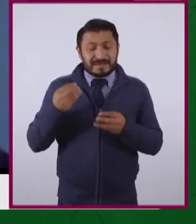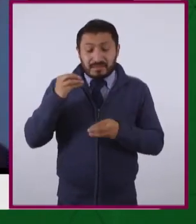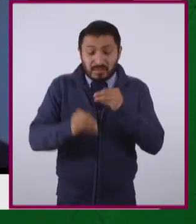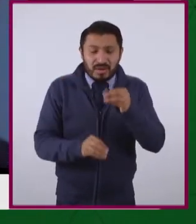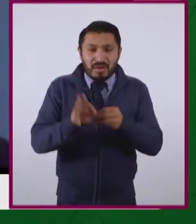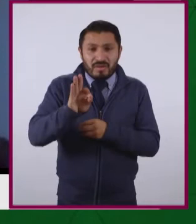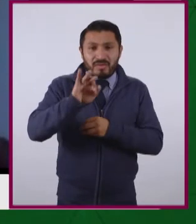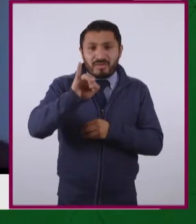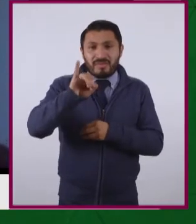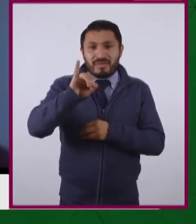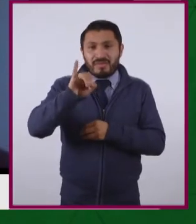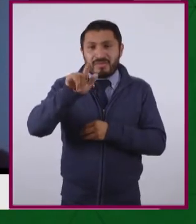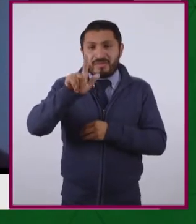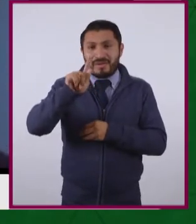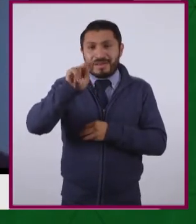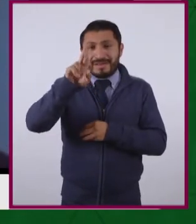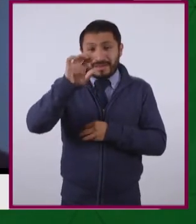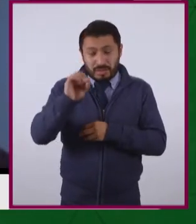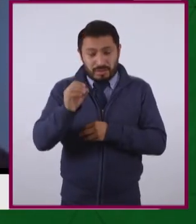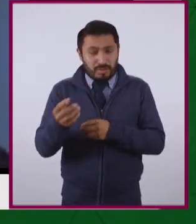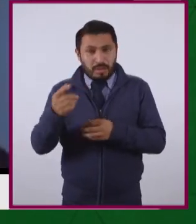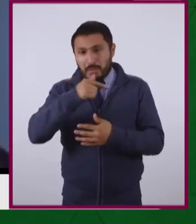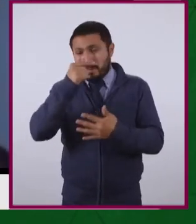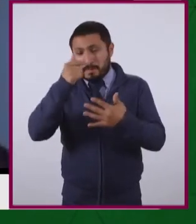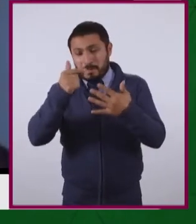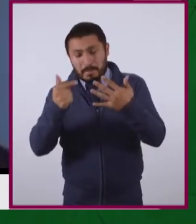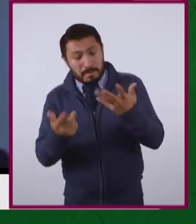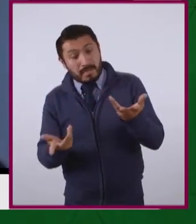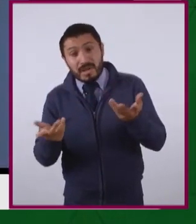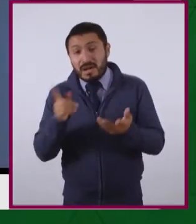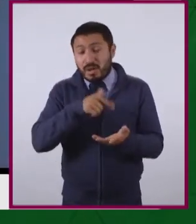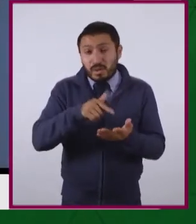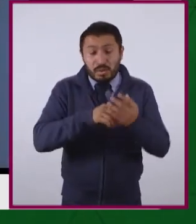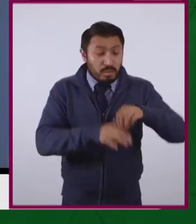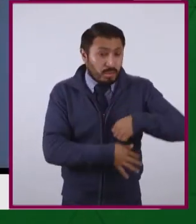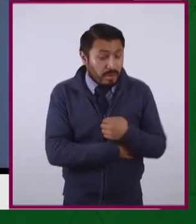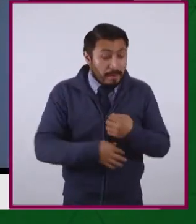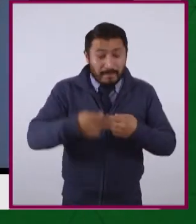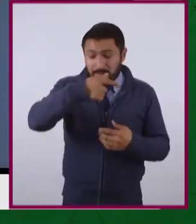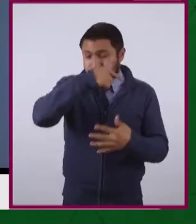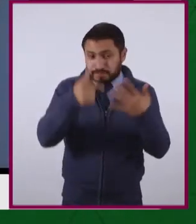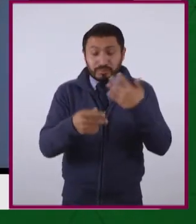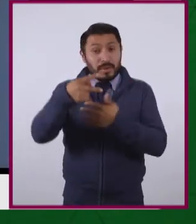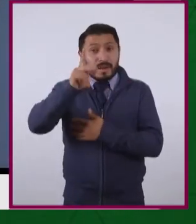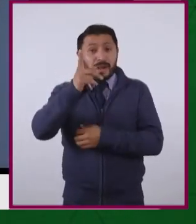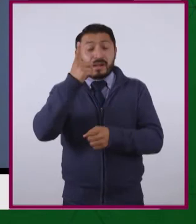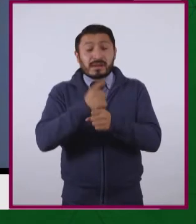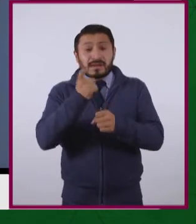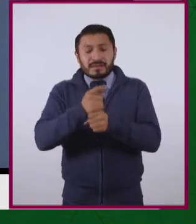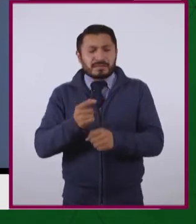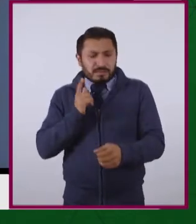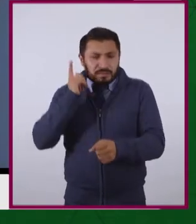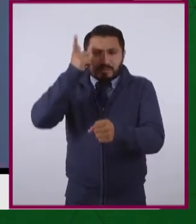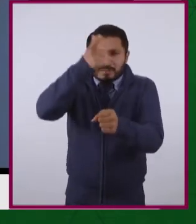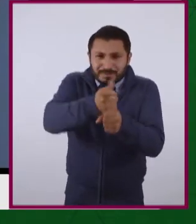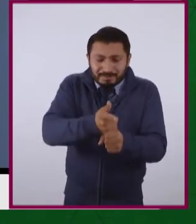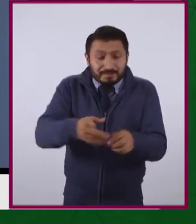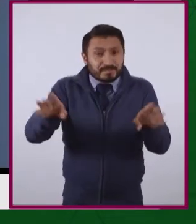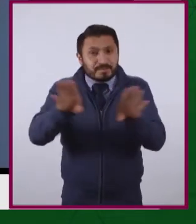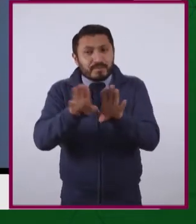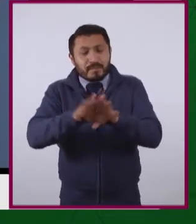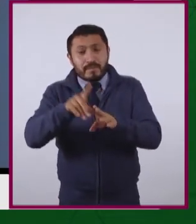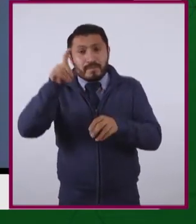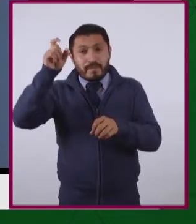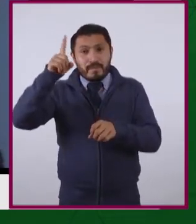agregando filtros, agregando componentes, almacenamientos, pero un primer paso es ubicar cómo cae